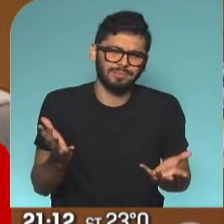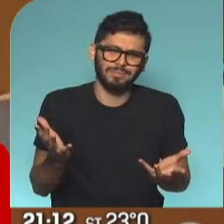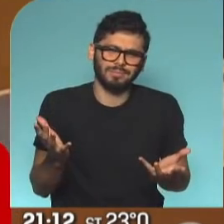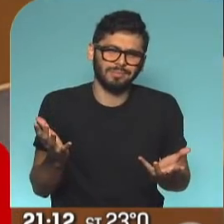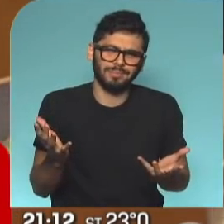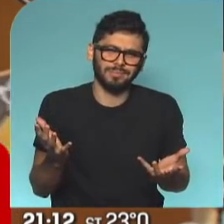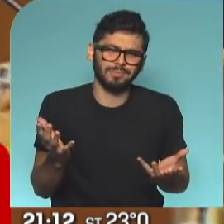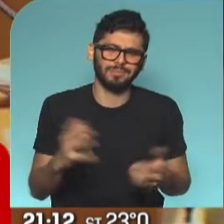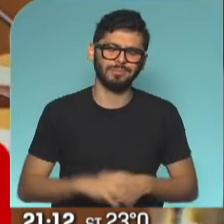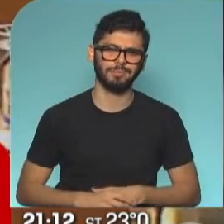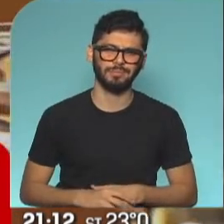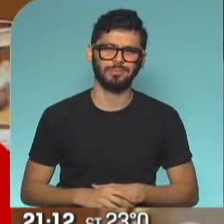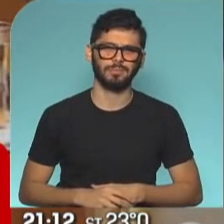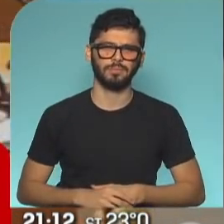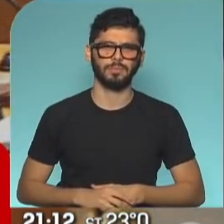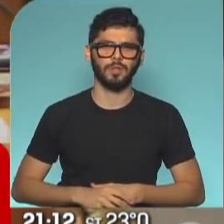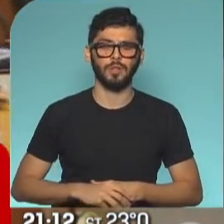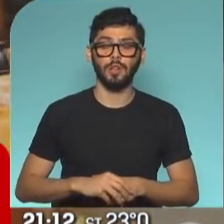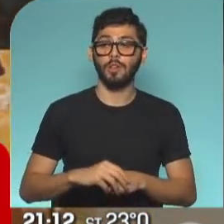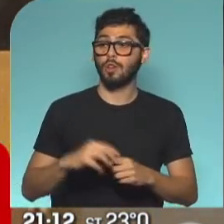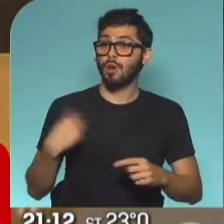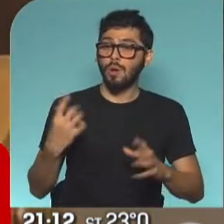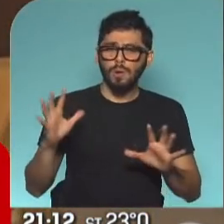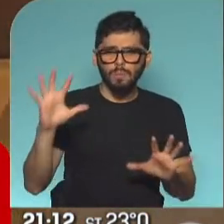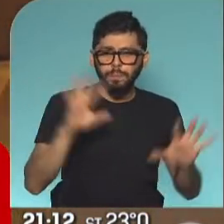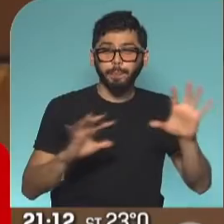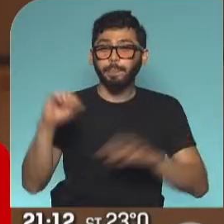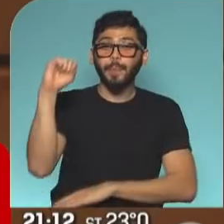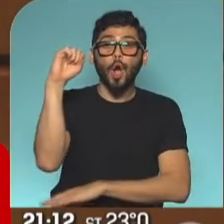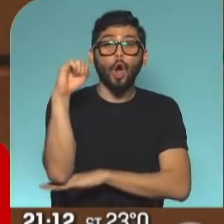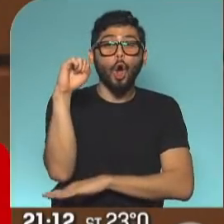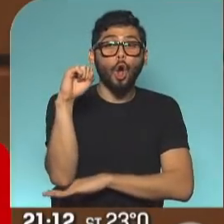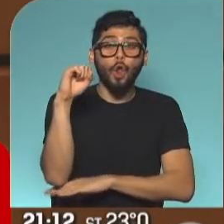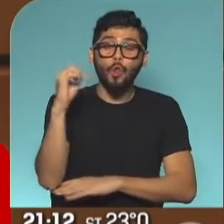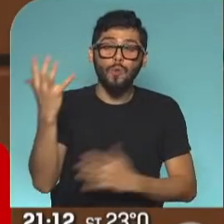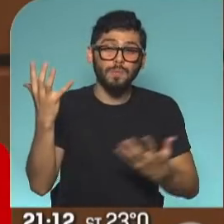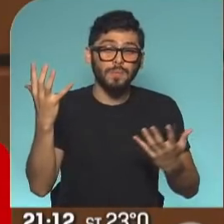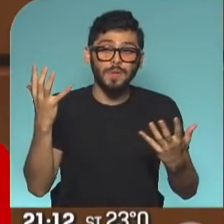Hemos construido un sistema económico profundamente débil, tan débil